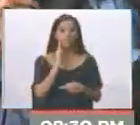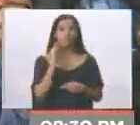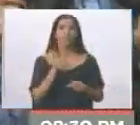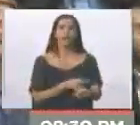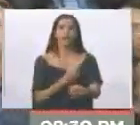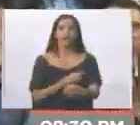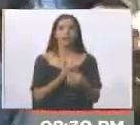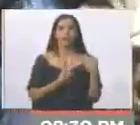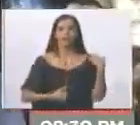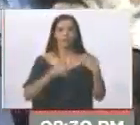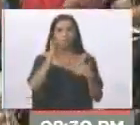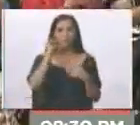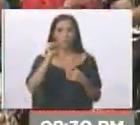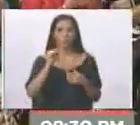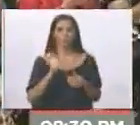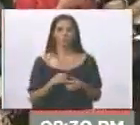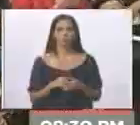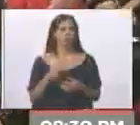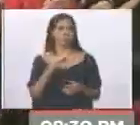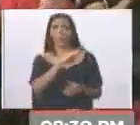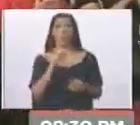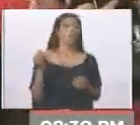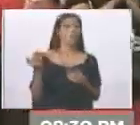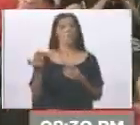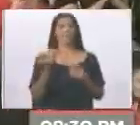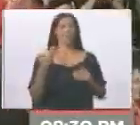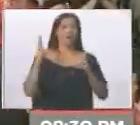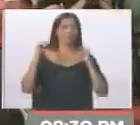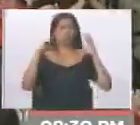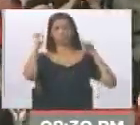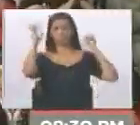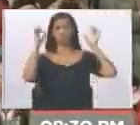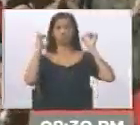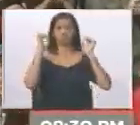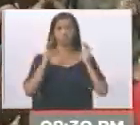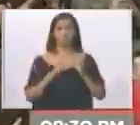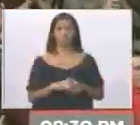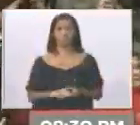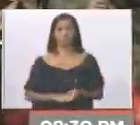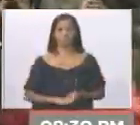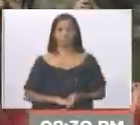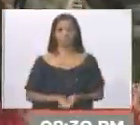presidente Nicolás Maduro. No vengan ahora con sus cuentos.